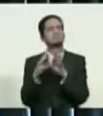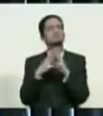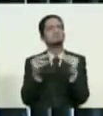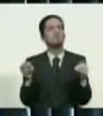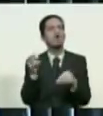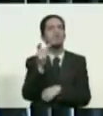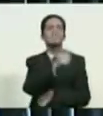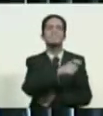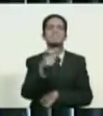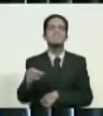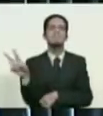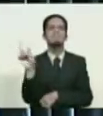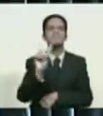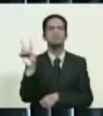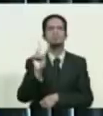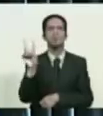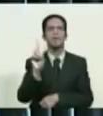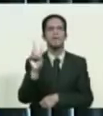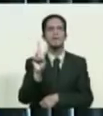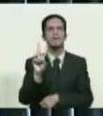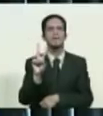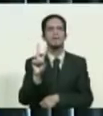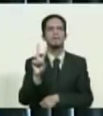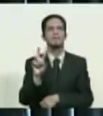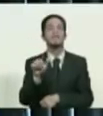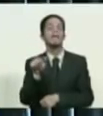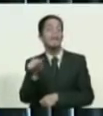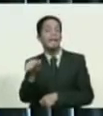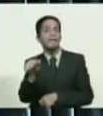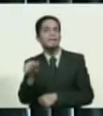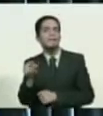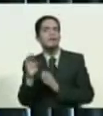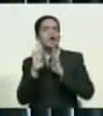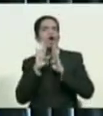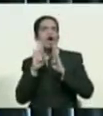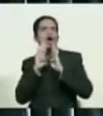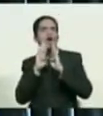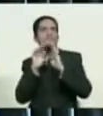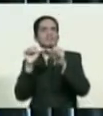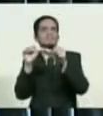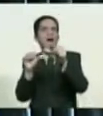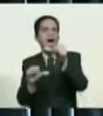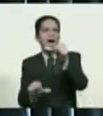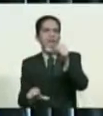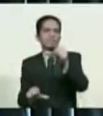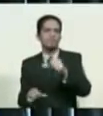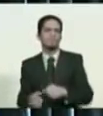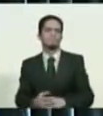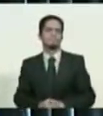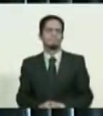venezolanas, ahí hay una confesión del exdiputado Requesén.